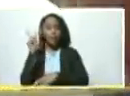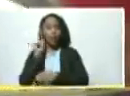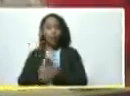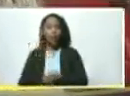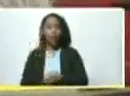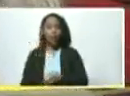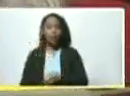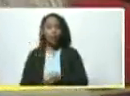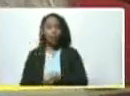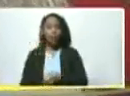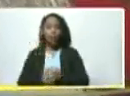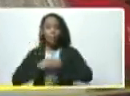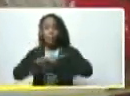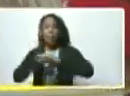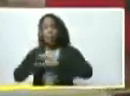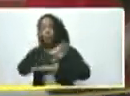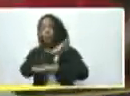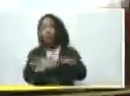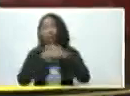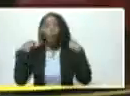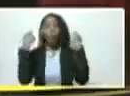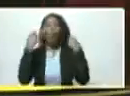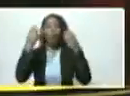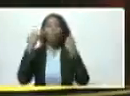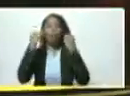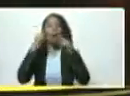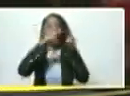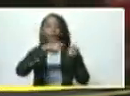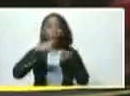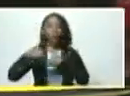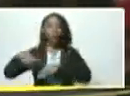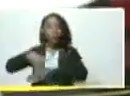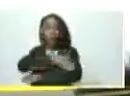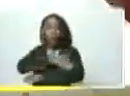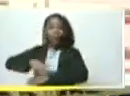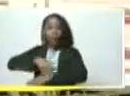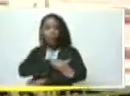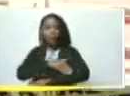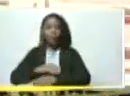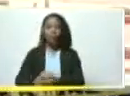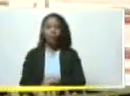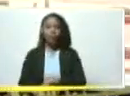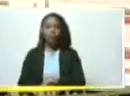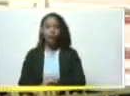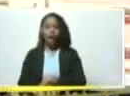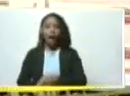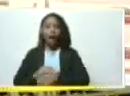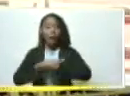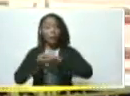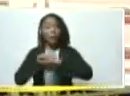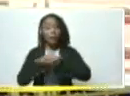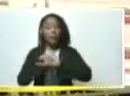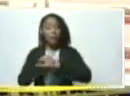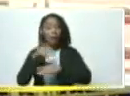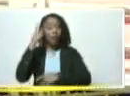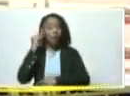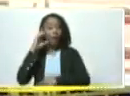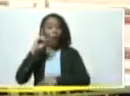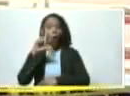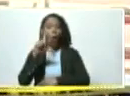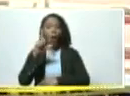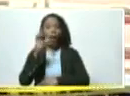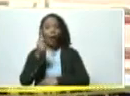Prada, ministra del Poder Popular para la Agricultura Urbana, a la ministra Olga Luisa